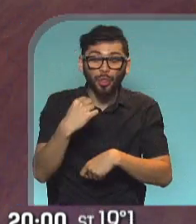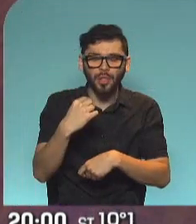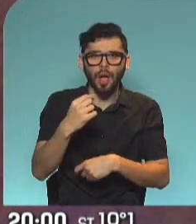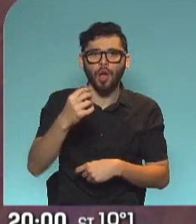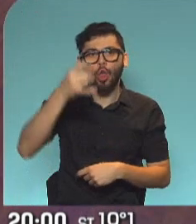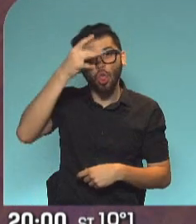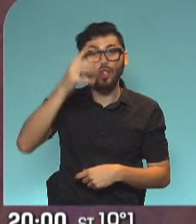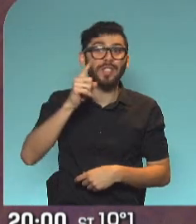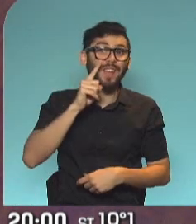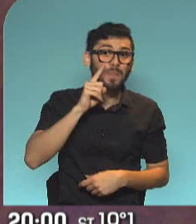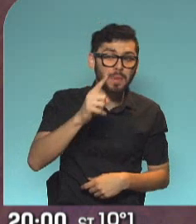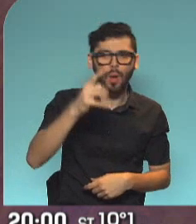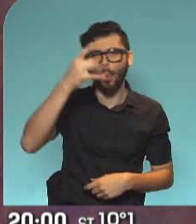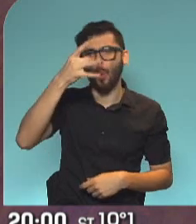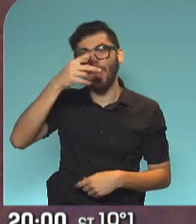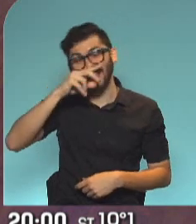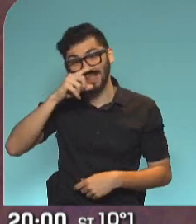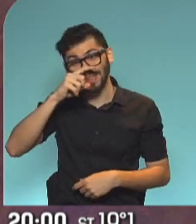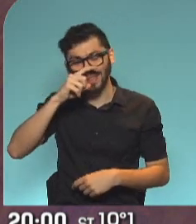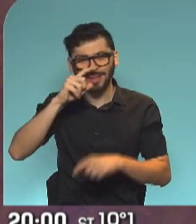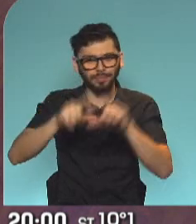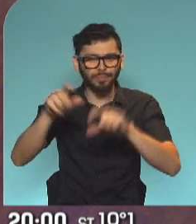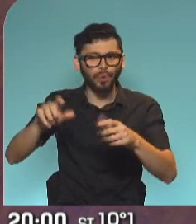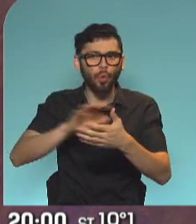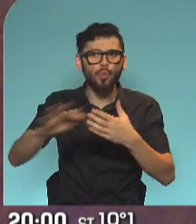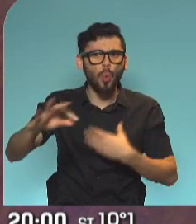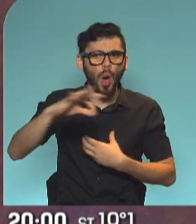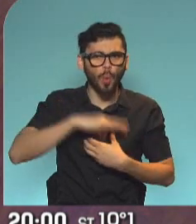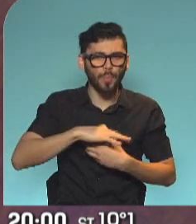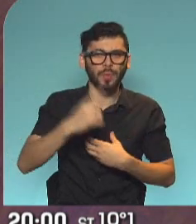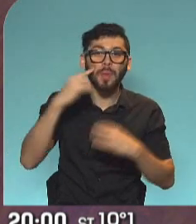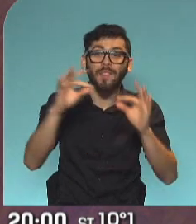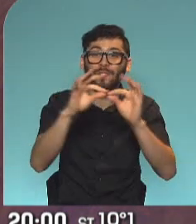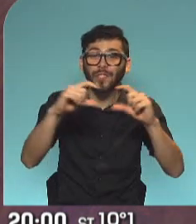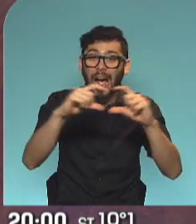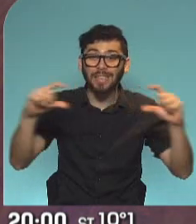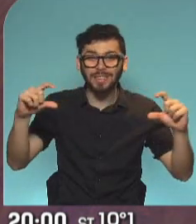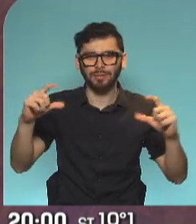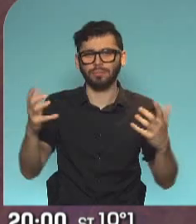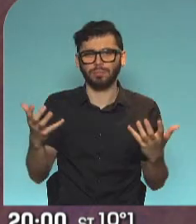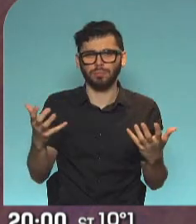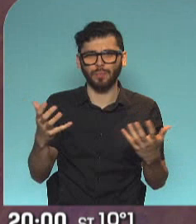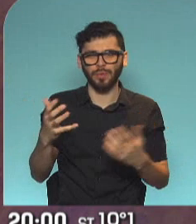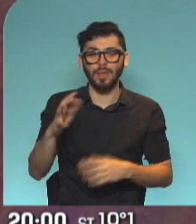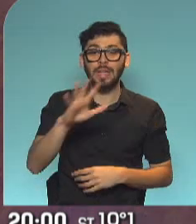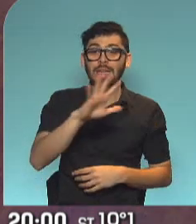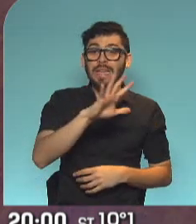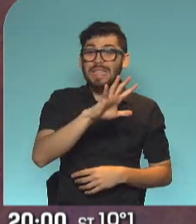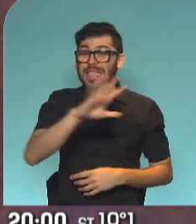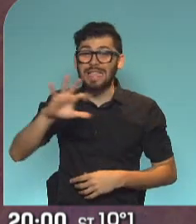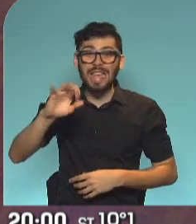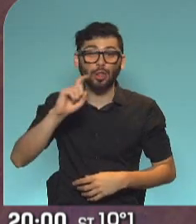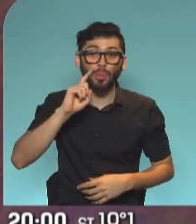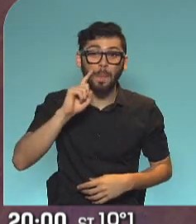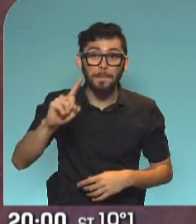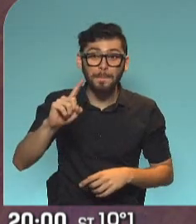casos nuevos de coronavirus en nuestro país. Miren lo que dice esa frase. Superamos los